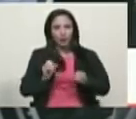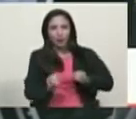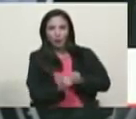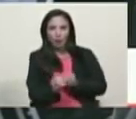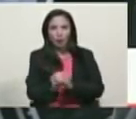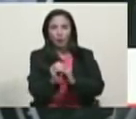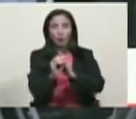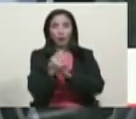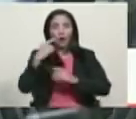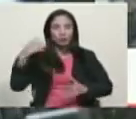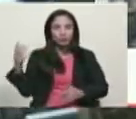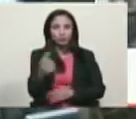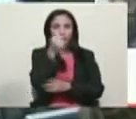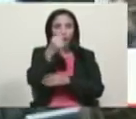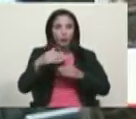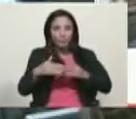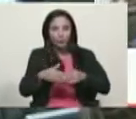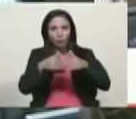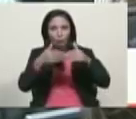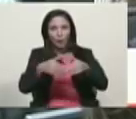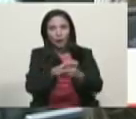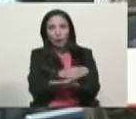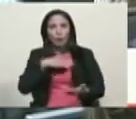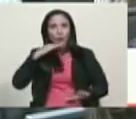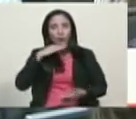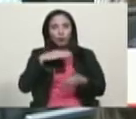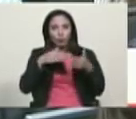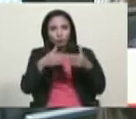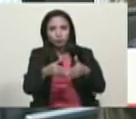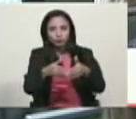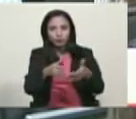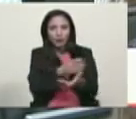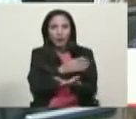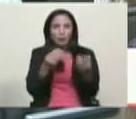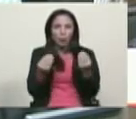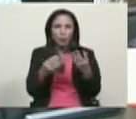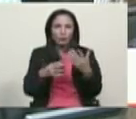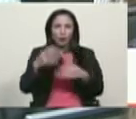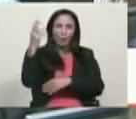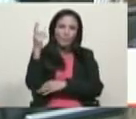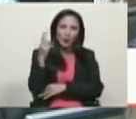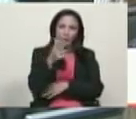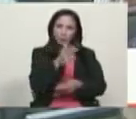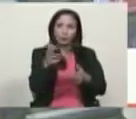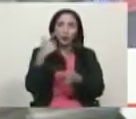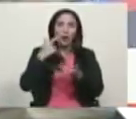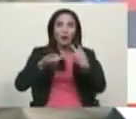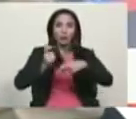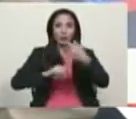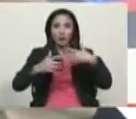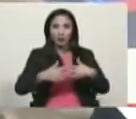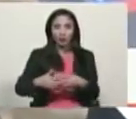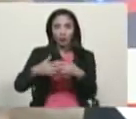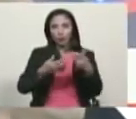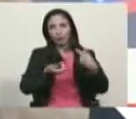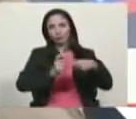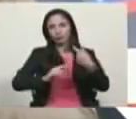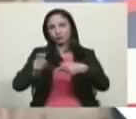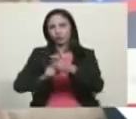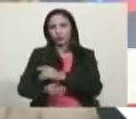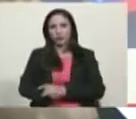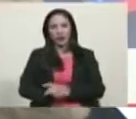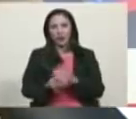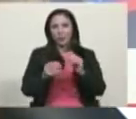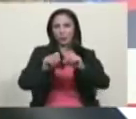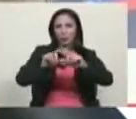full de armas, que las vendía el gobierno de Estados Unidos y se las traía. No existía